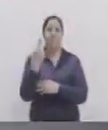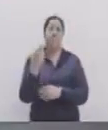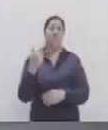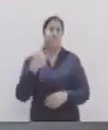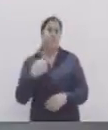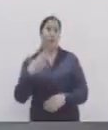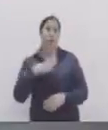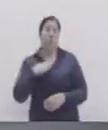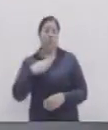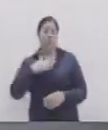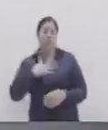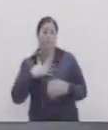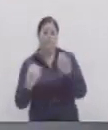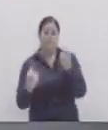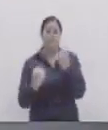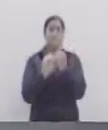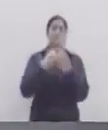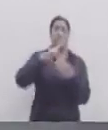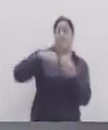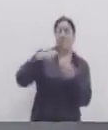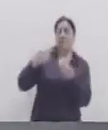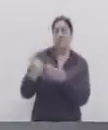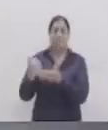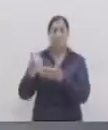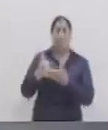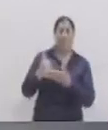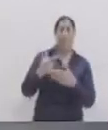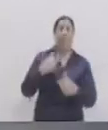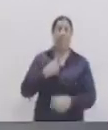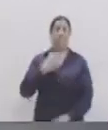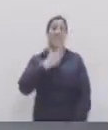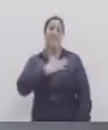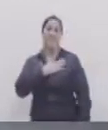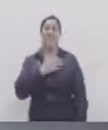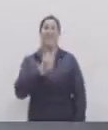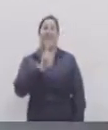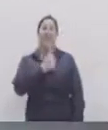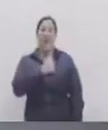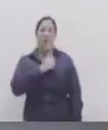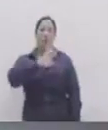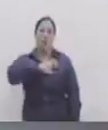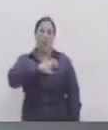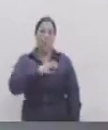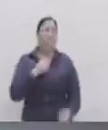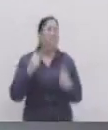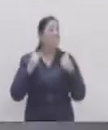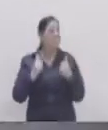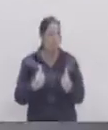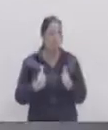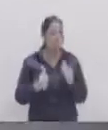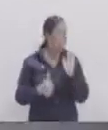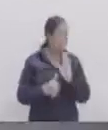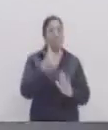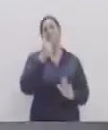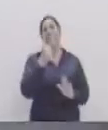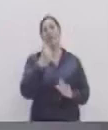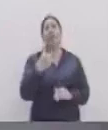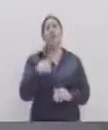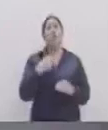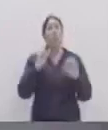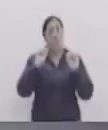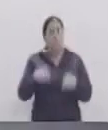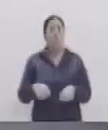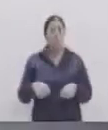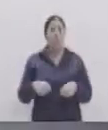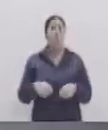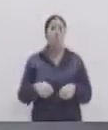Entonces, si yo tengo el apoyo de mi familia, eso va a hacer que mi autoestima pues esté bien, ¿verdad? No alta, pero esté bien y